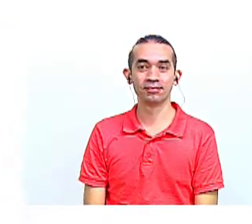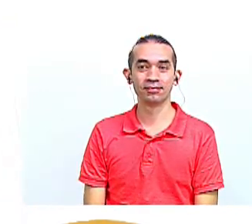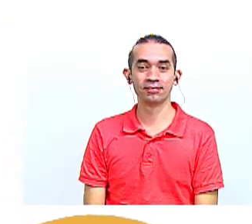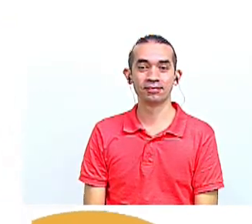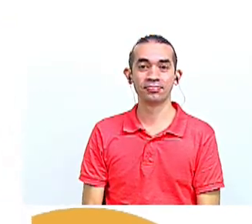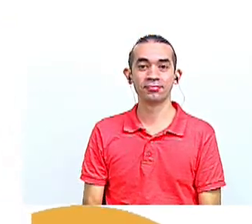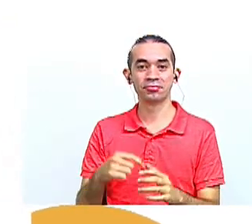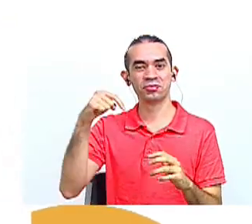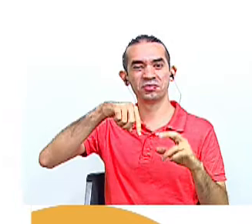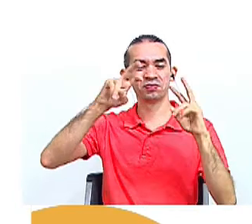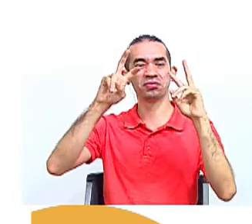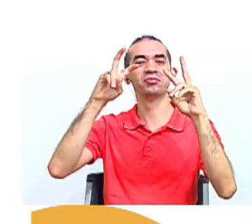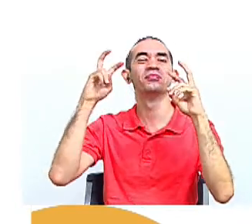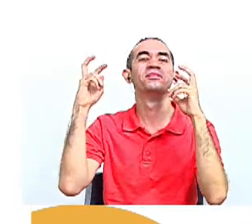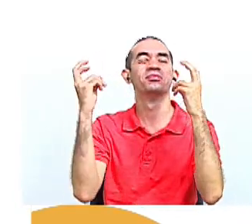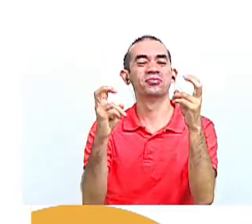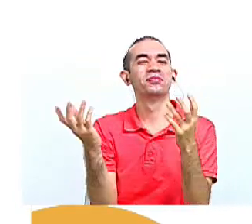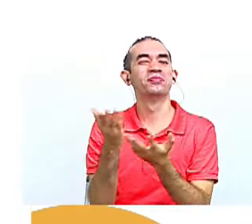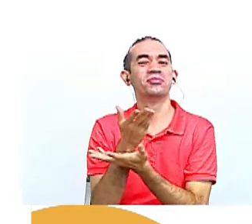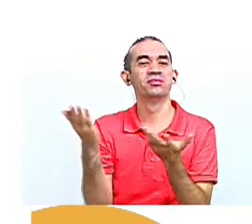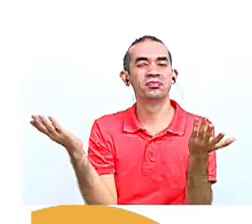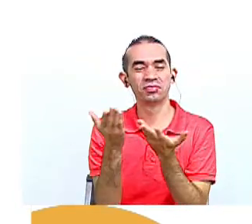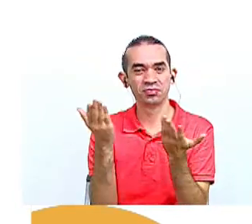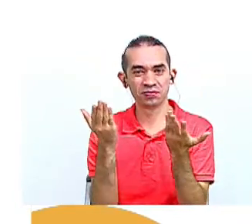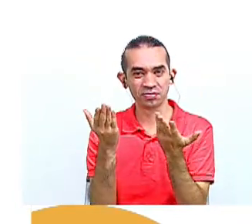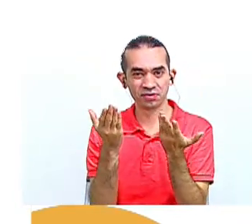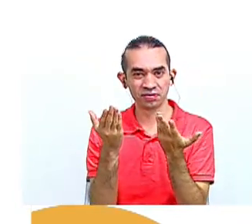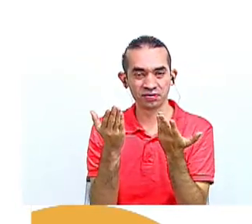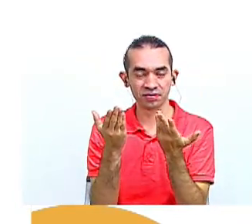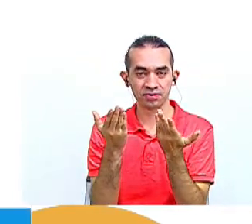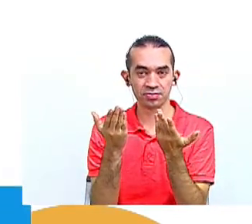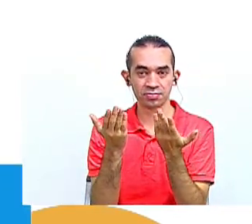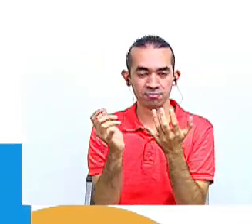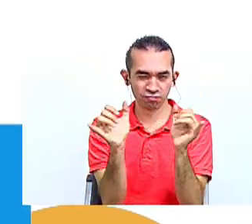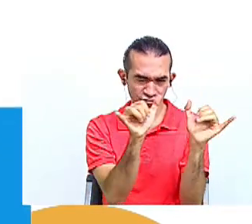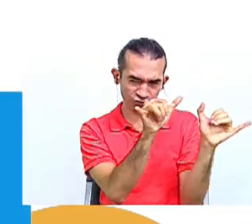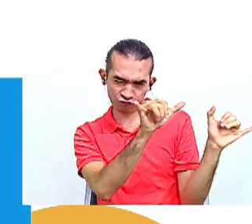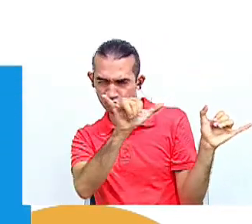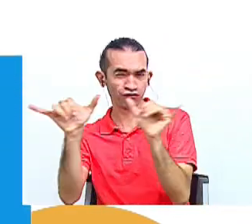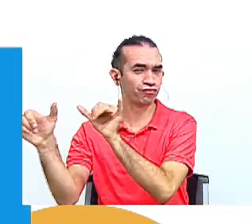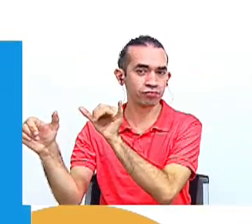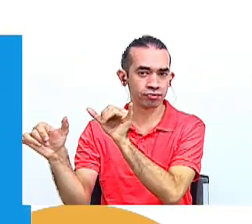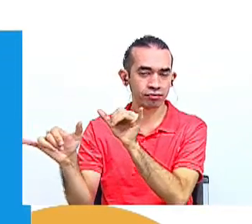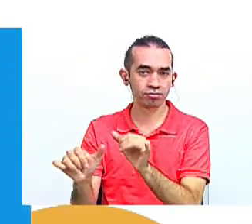El tema del día de hoy será la congruencia.